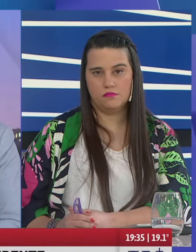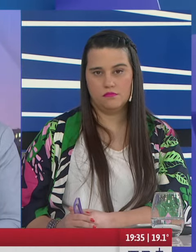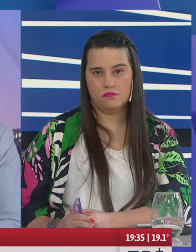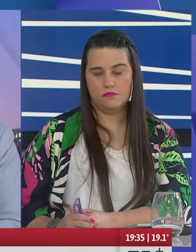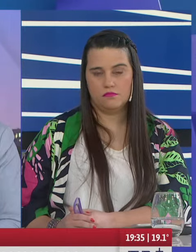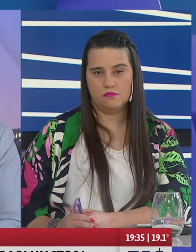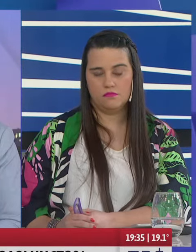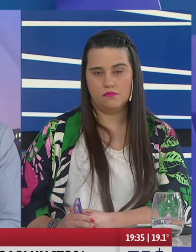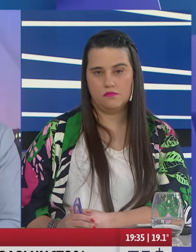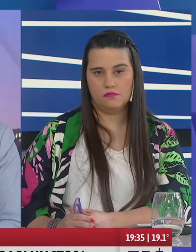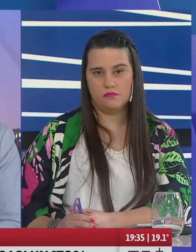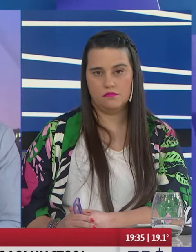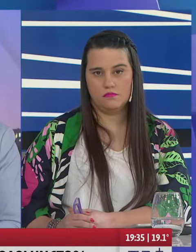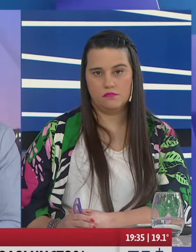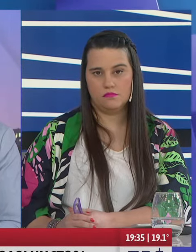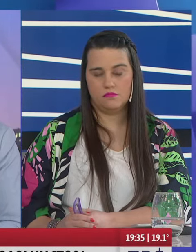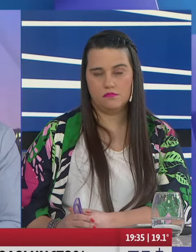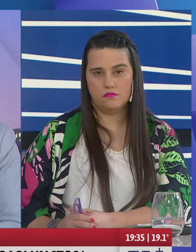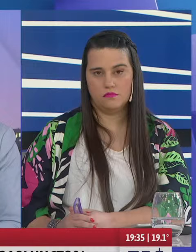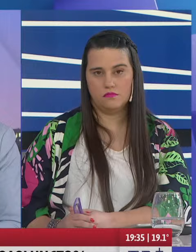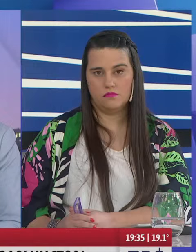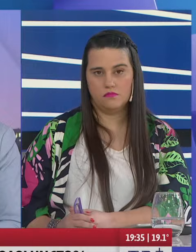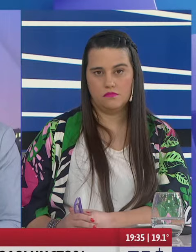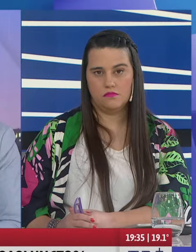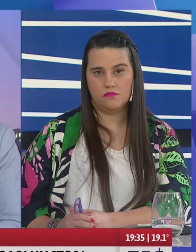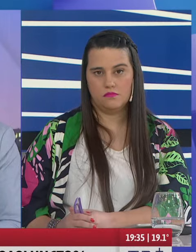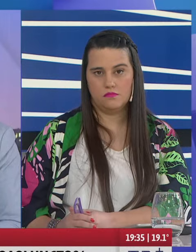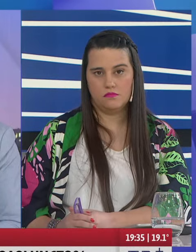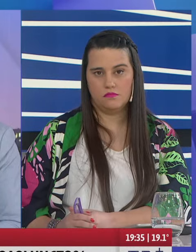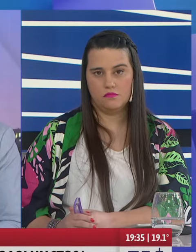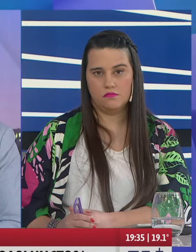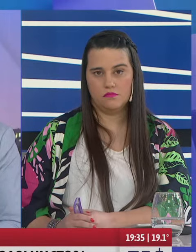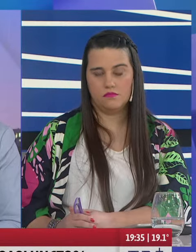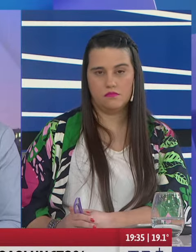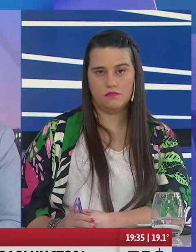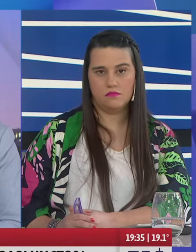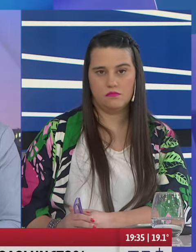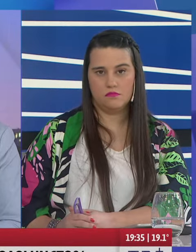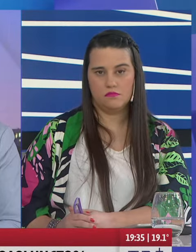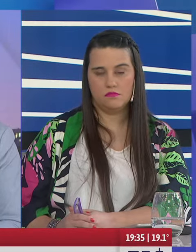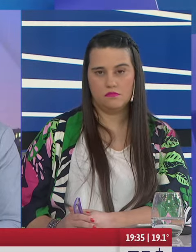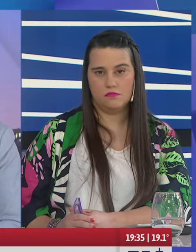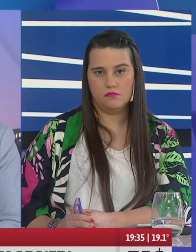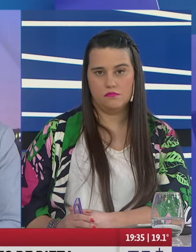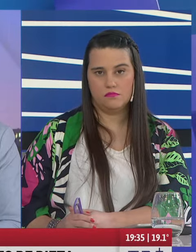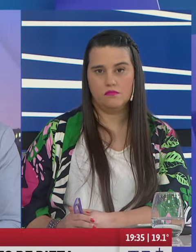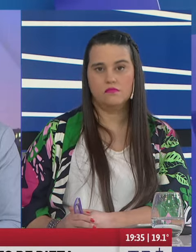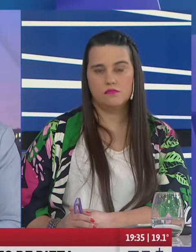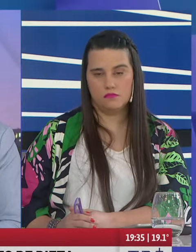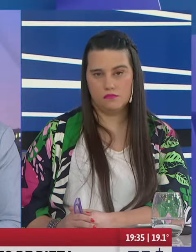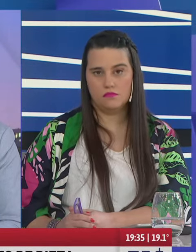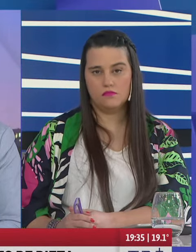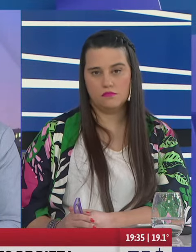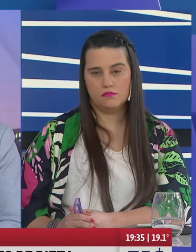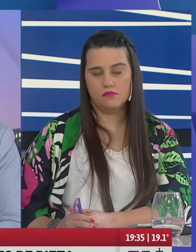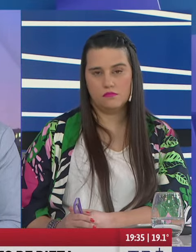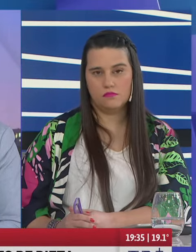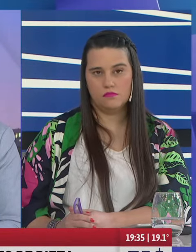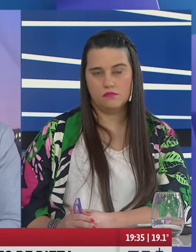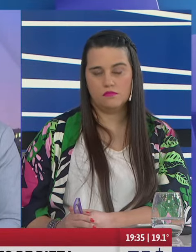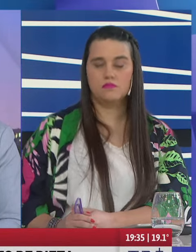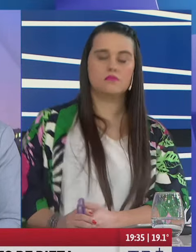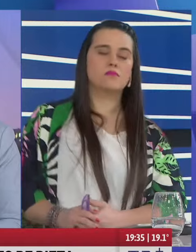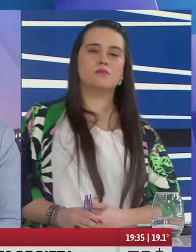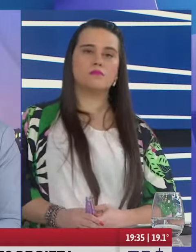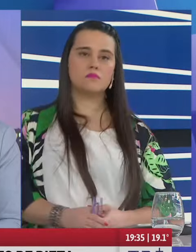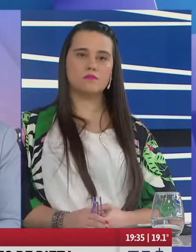nivel ejecutivo y cargos técnicos, sí, efectivamente, incluso pueden llegar a ganar más que senadores o más que